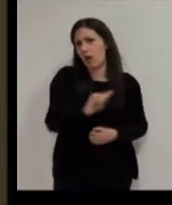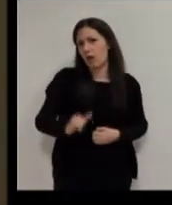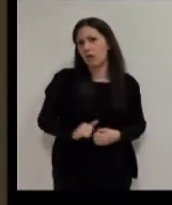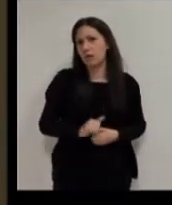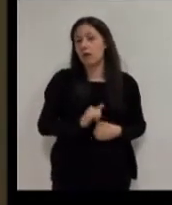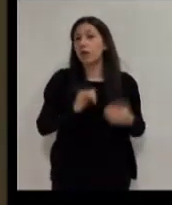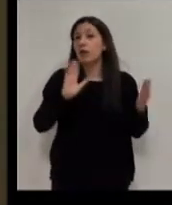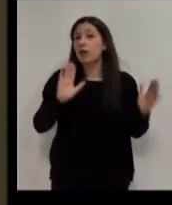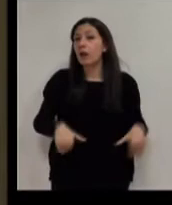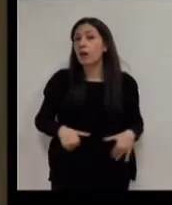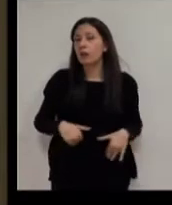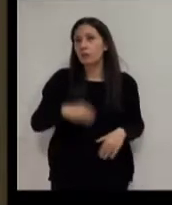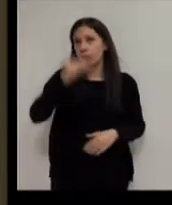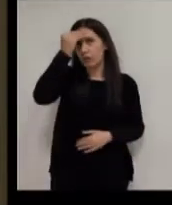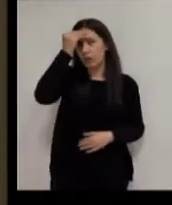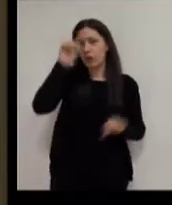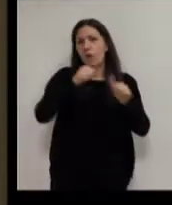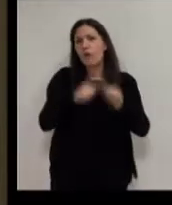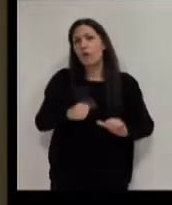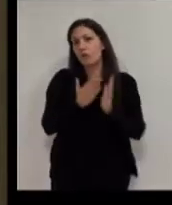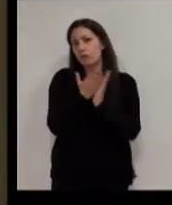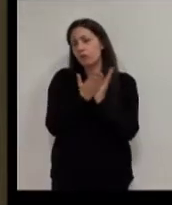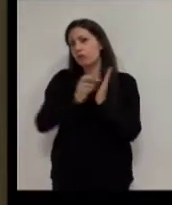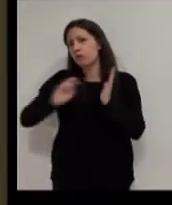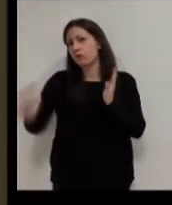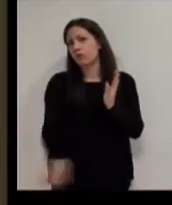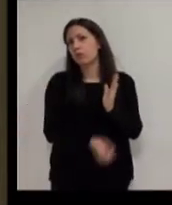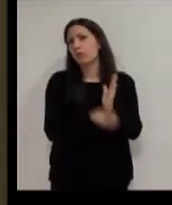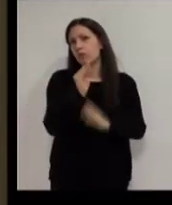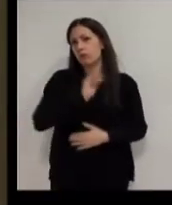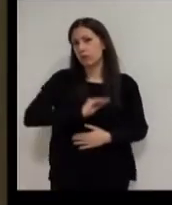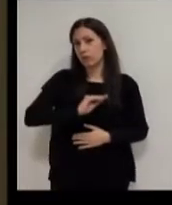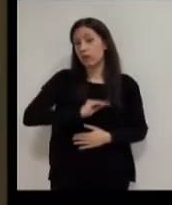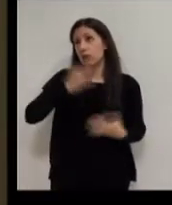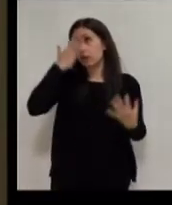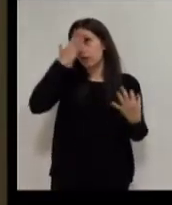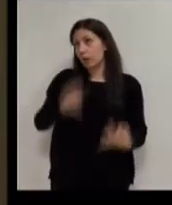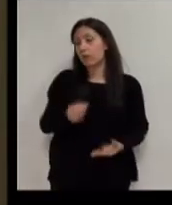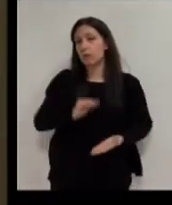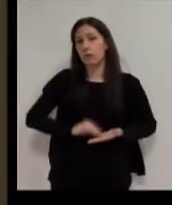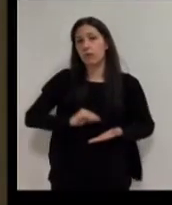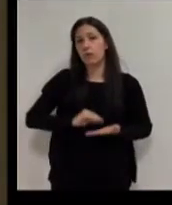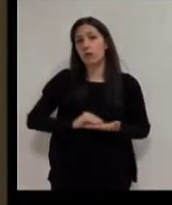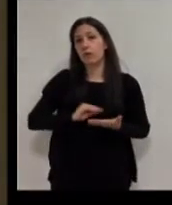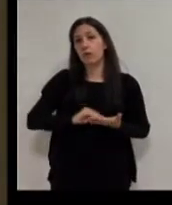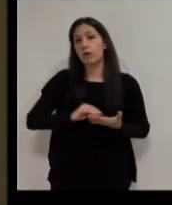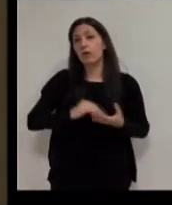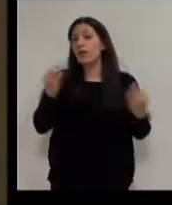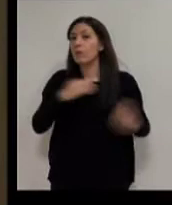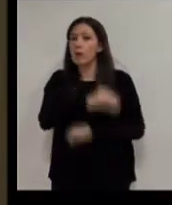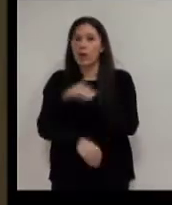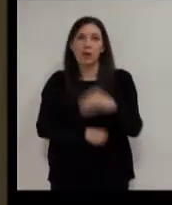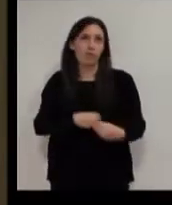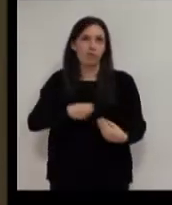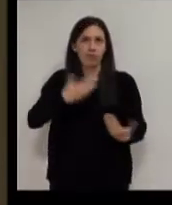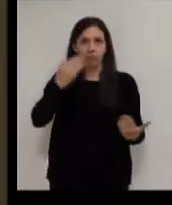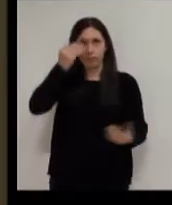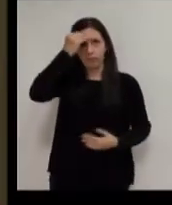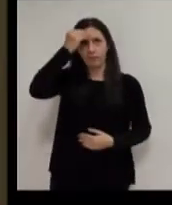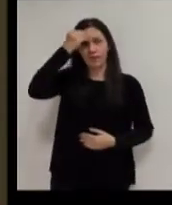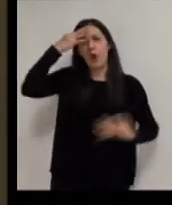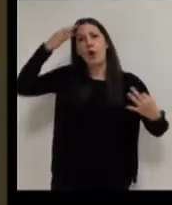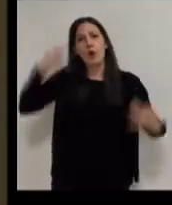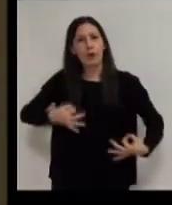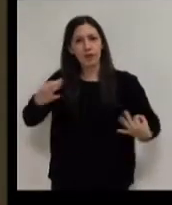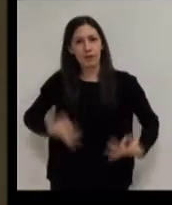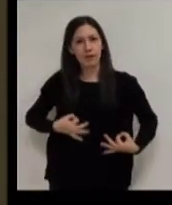montón de información. Hemos barajado distintas posibilidades. Y yo creo que aquí además muchas veces lo que al final hay que